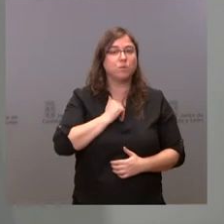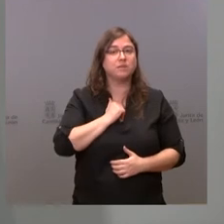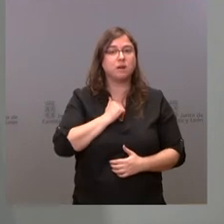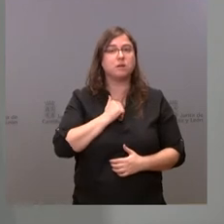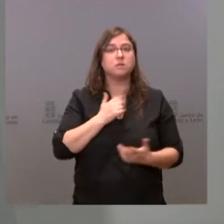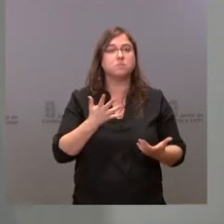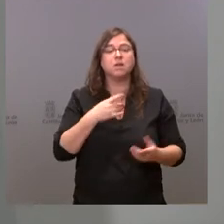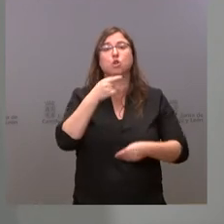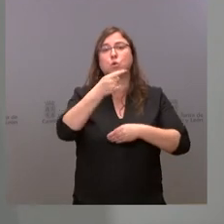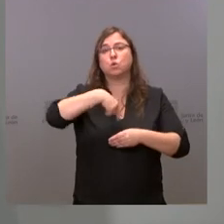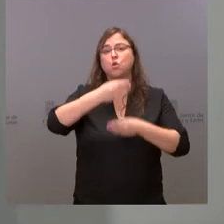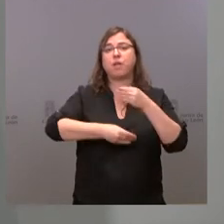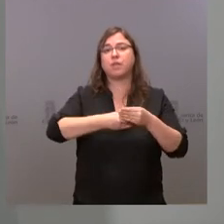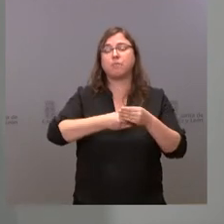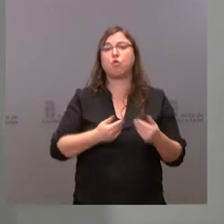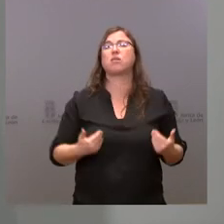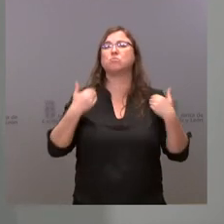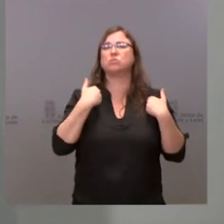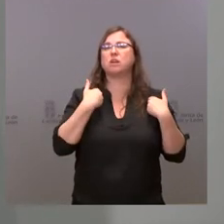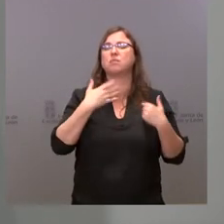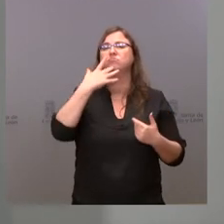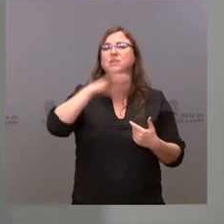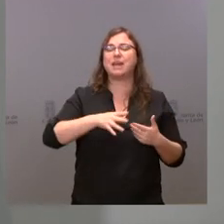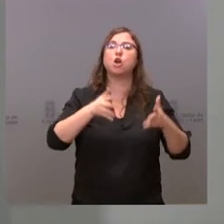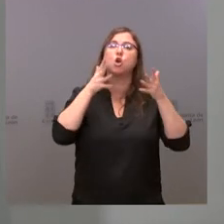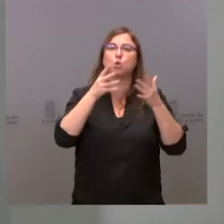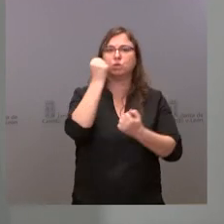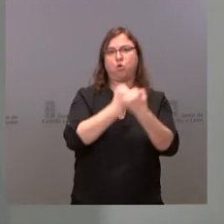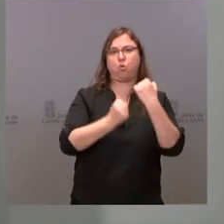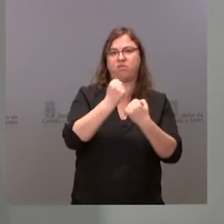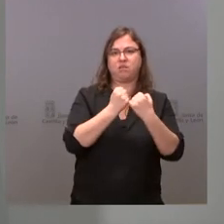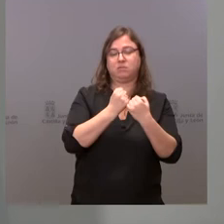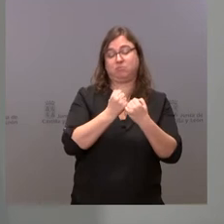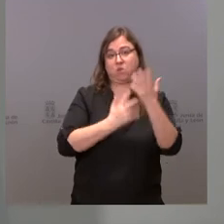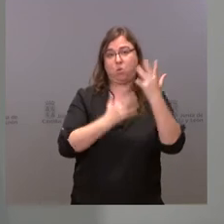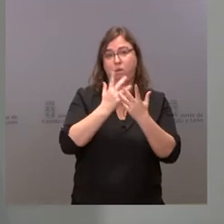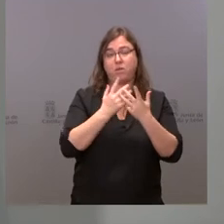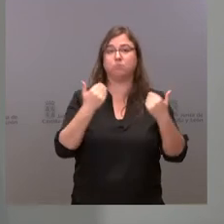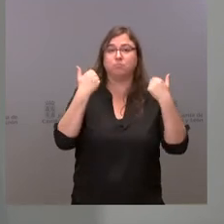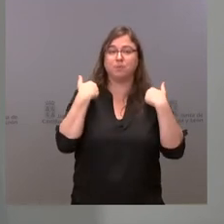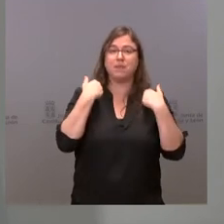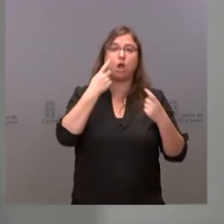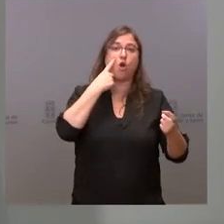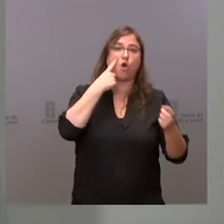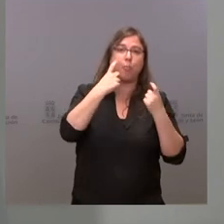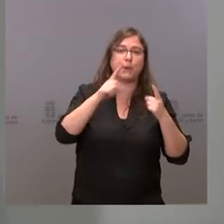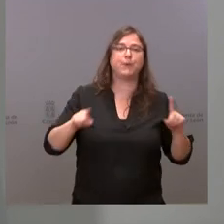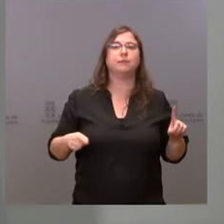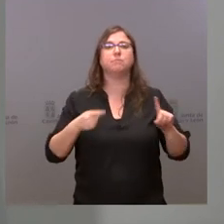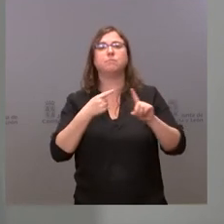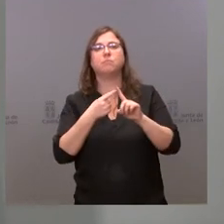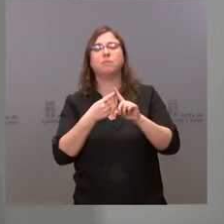desarrollaría el consejo de cuentas que reforzaría sus competencias en materia de control y en materia de